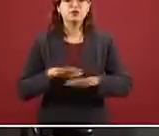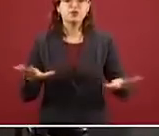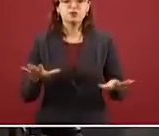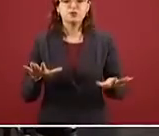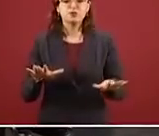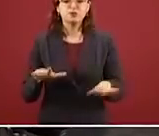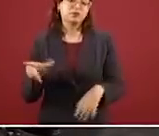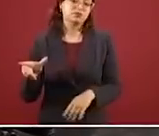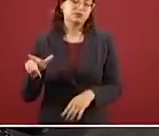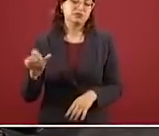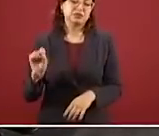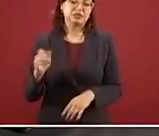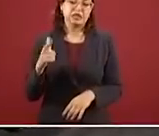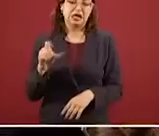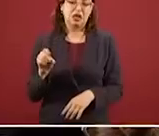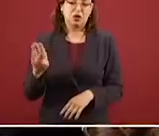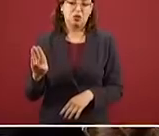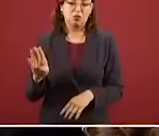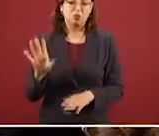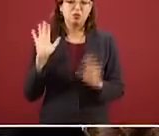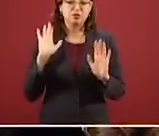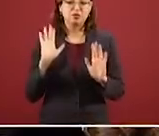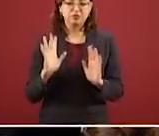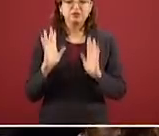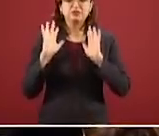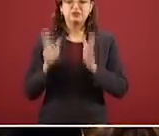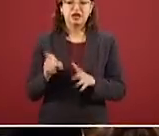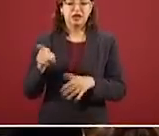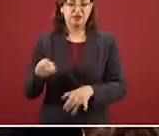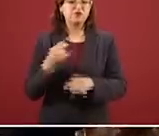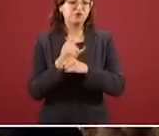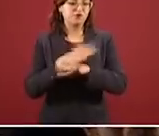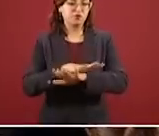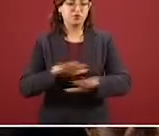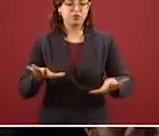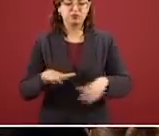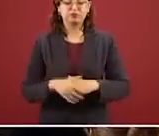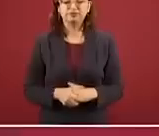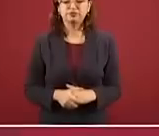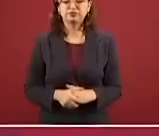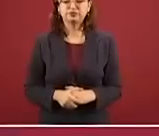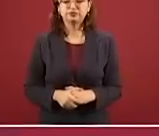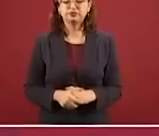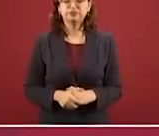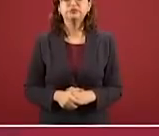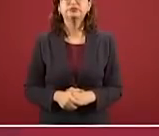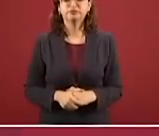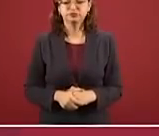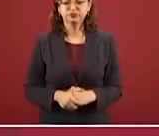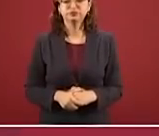básicamente Gobernación, fue de la Secretaría de Gobernación. Sí,